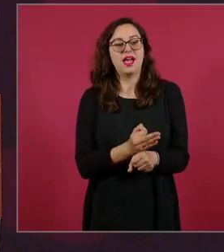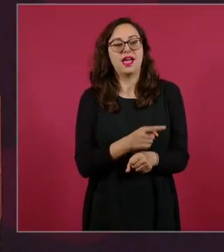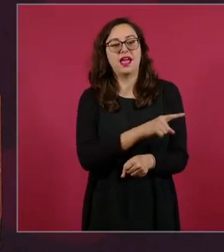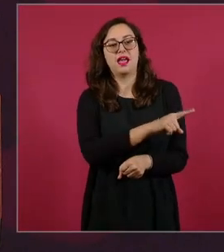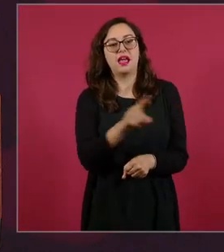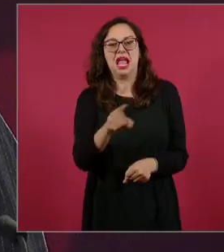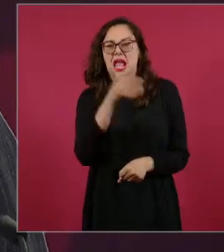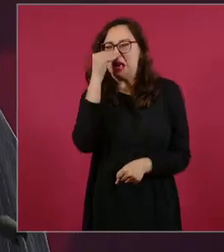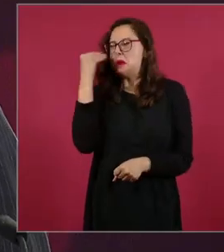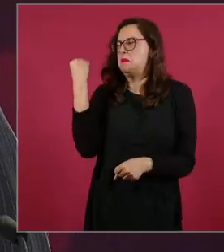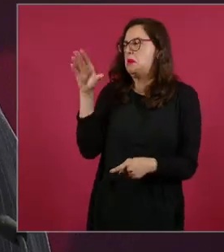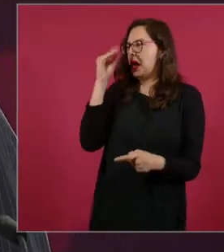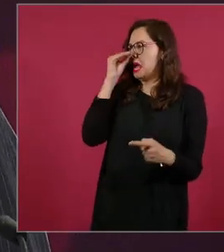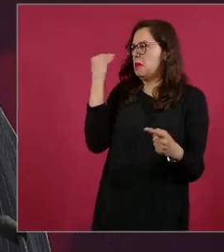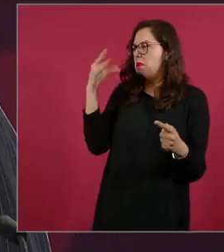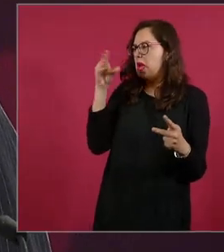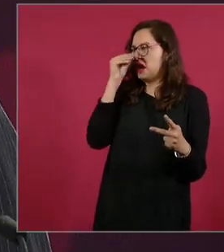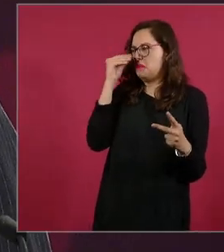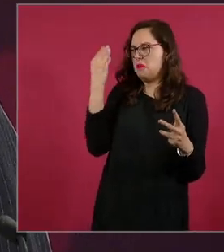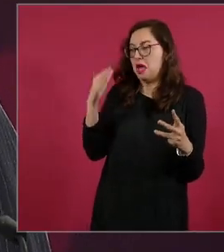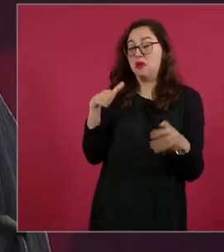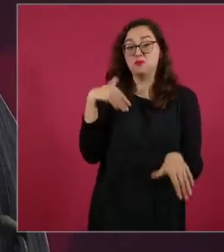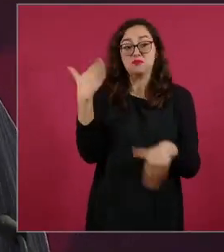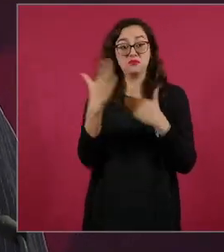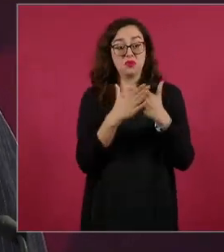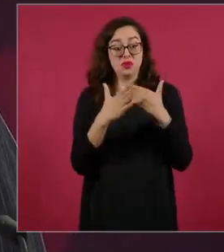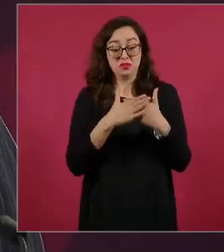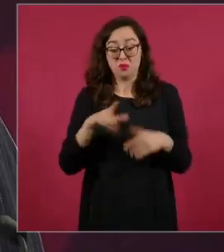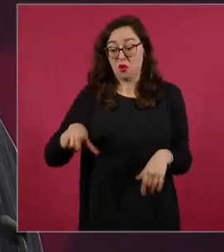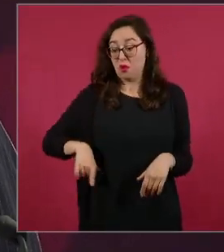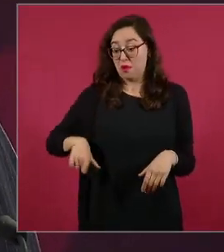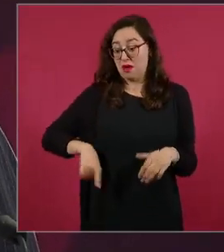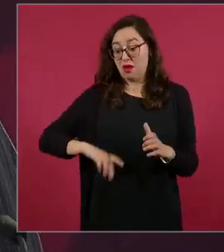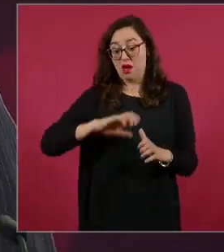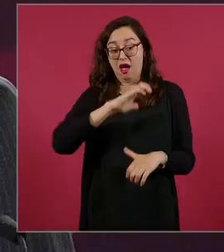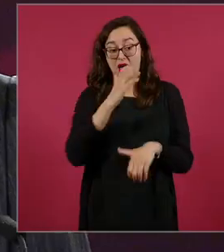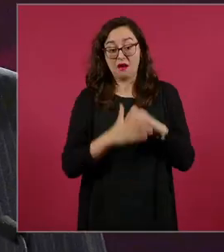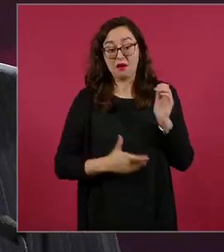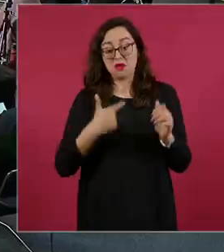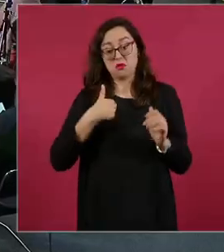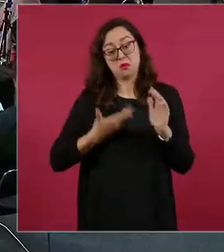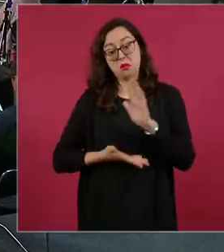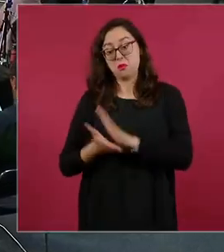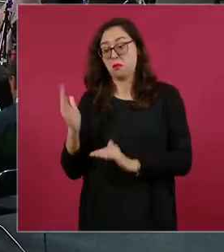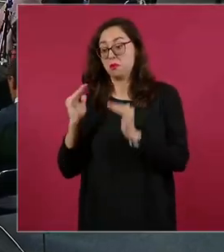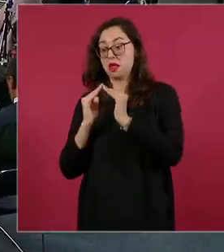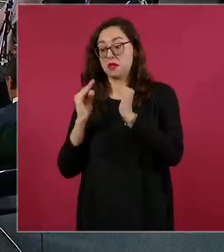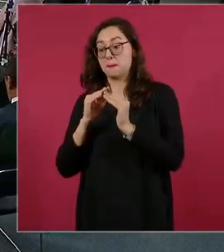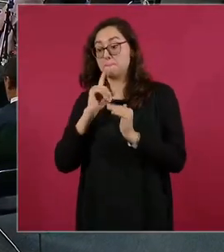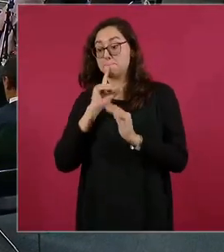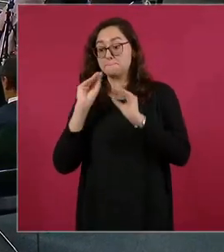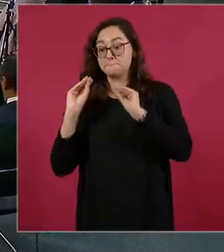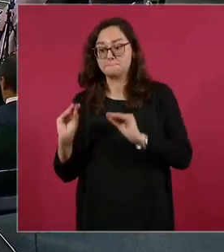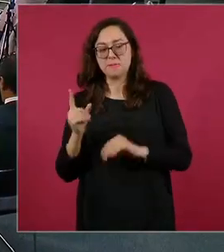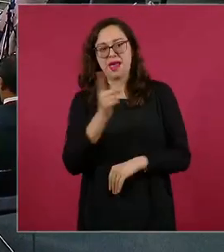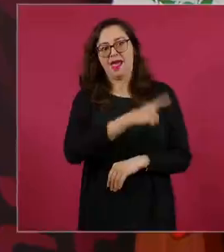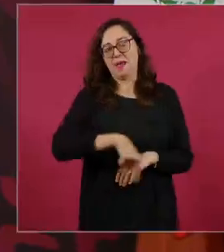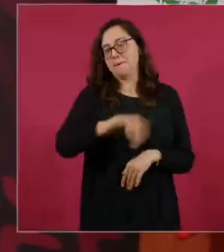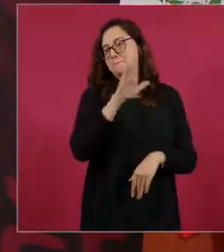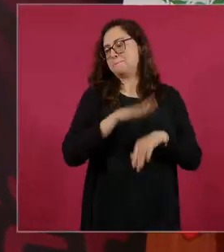de todo imagínense cuando ya no pueda yo replicar se van a dar gusto